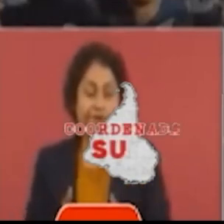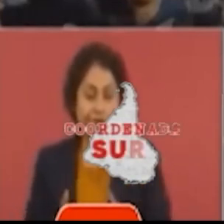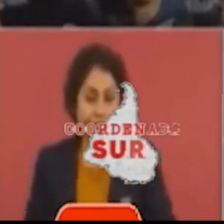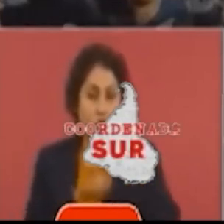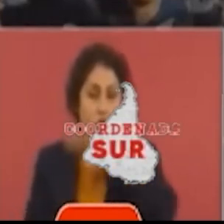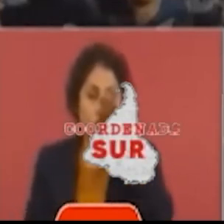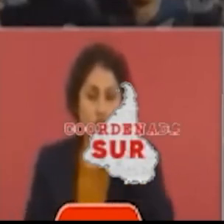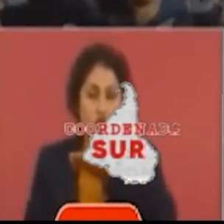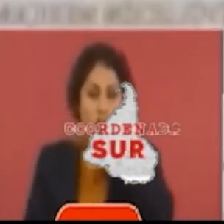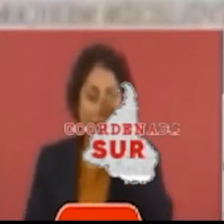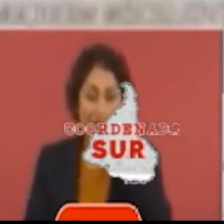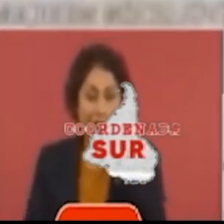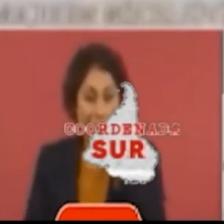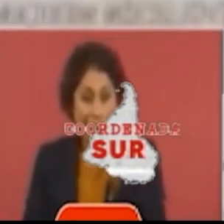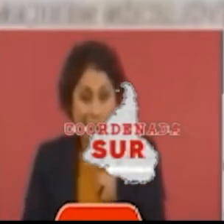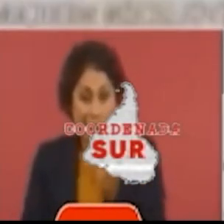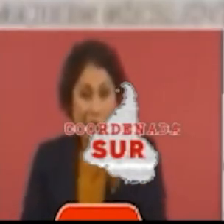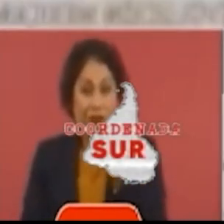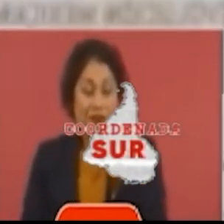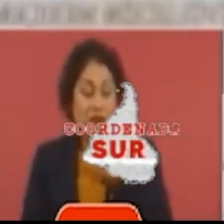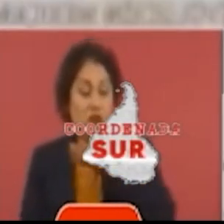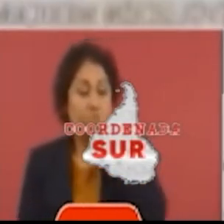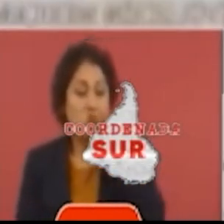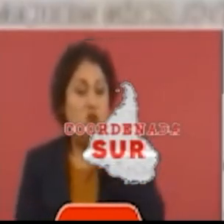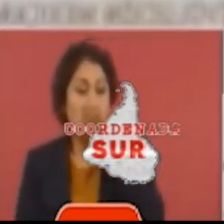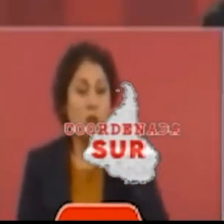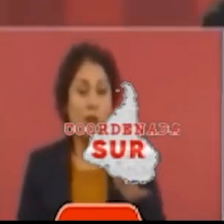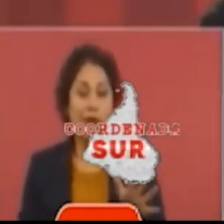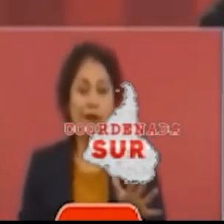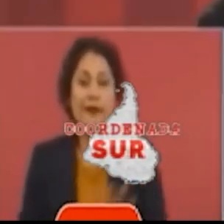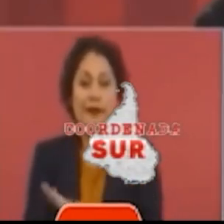Si no cambian esas prácticas,